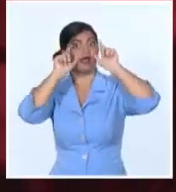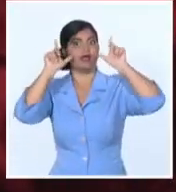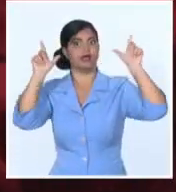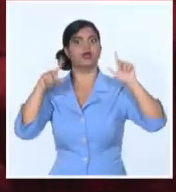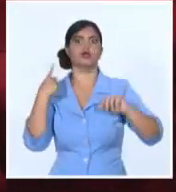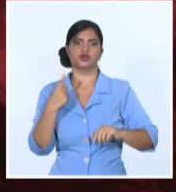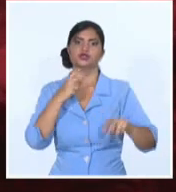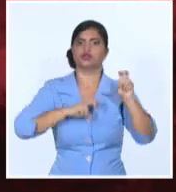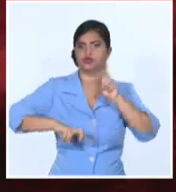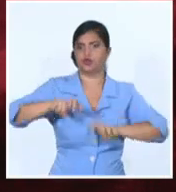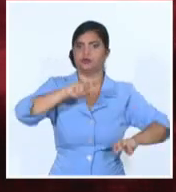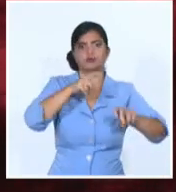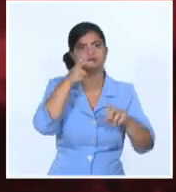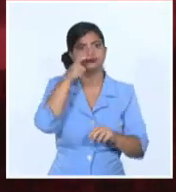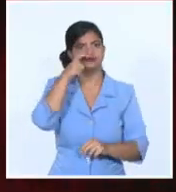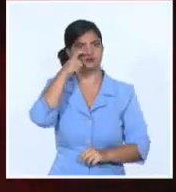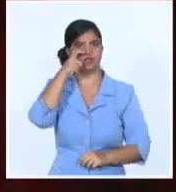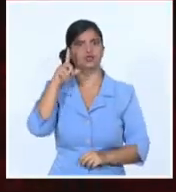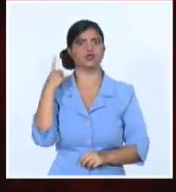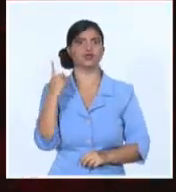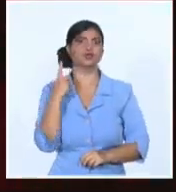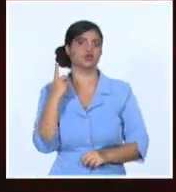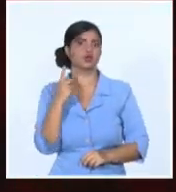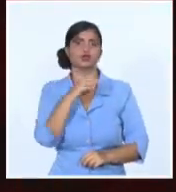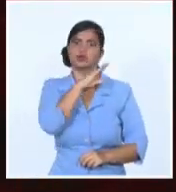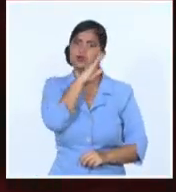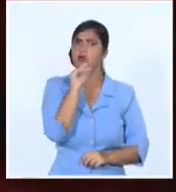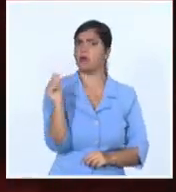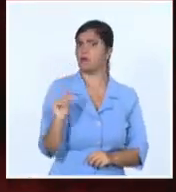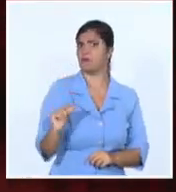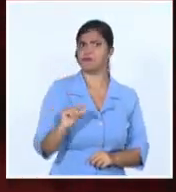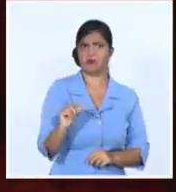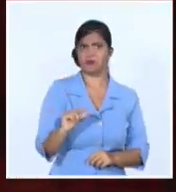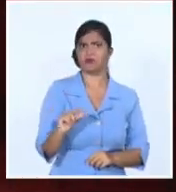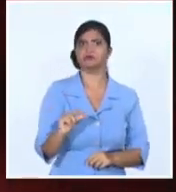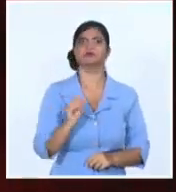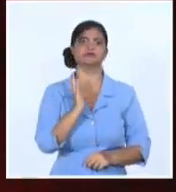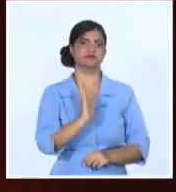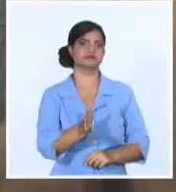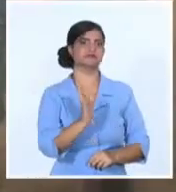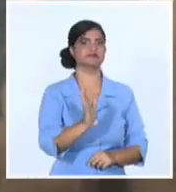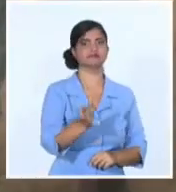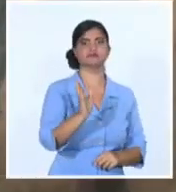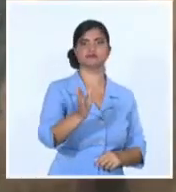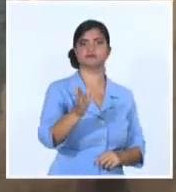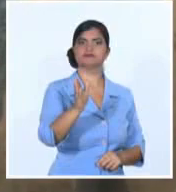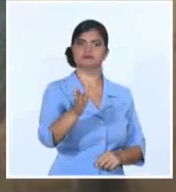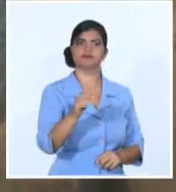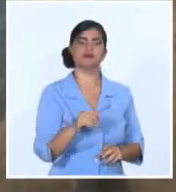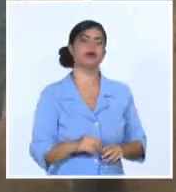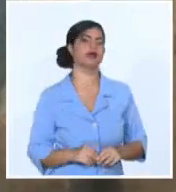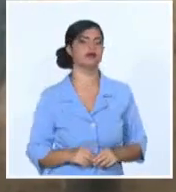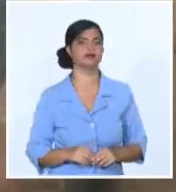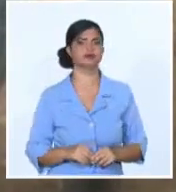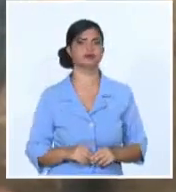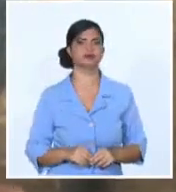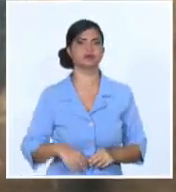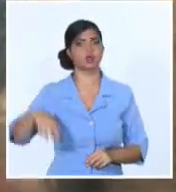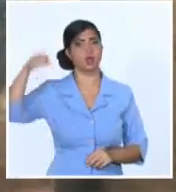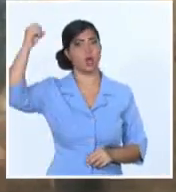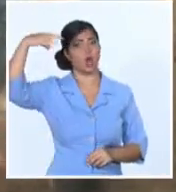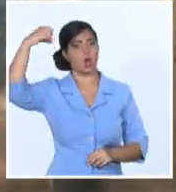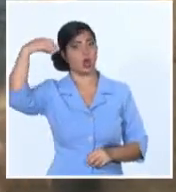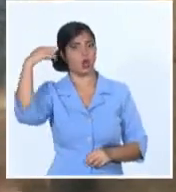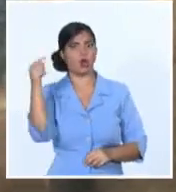valido la pena. Cuando estamos haciendo el recorrido, realmente tratamos de utilizar la luz en la playa lo menos posible. ¿Para